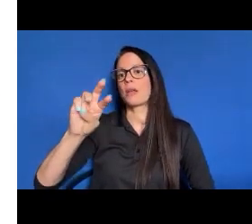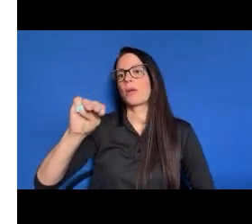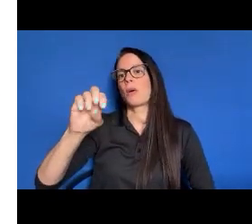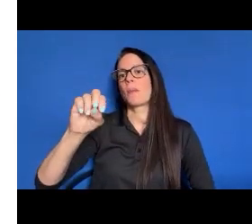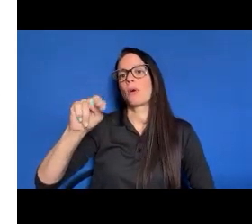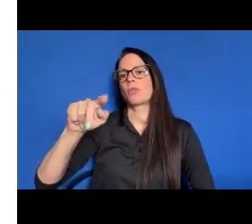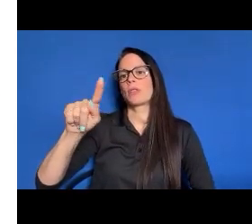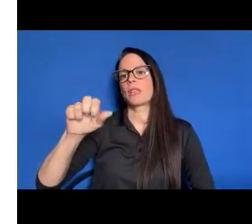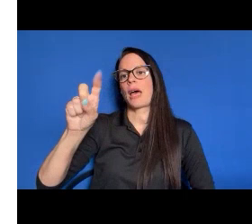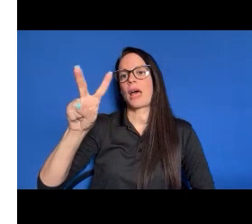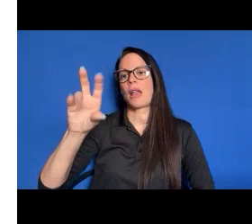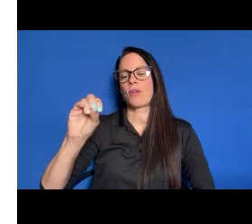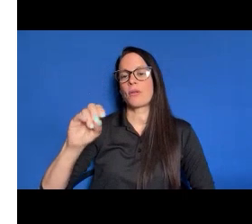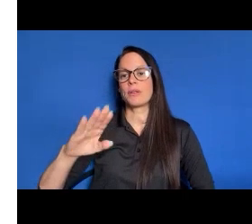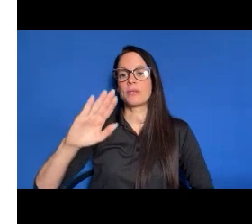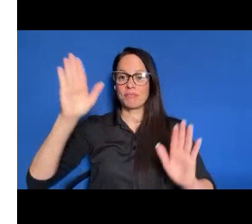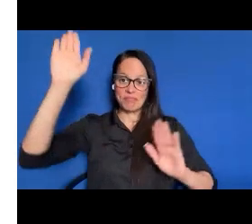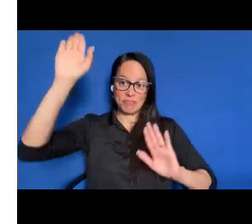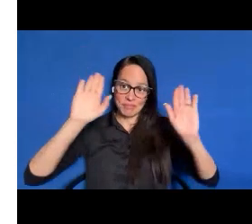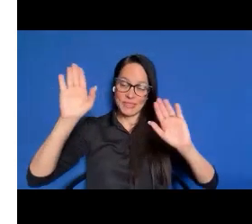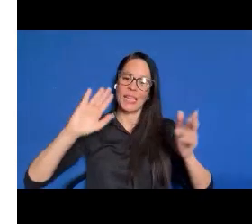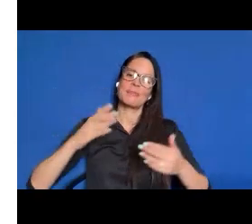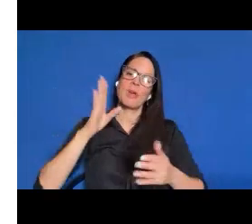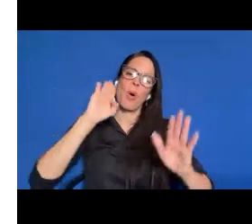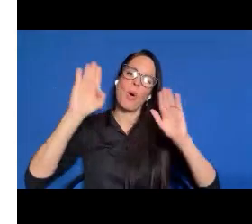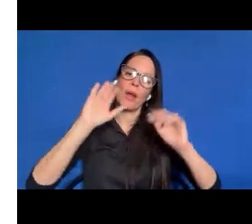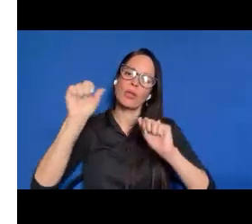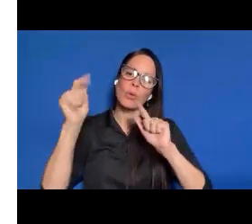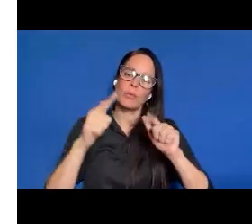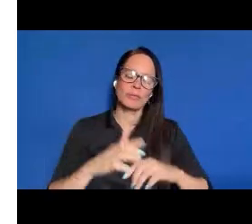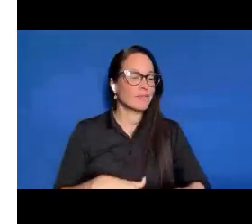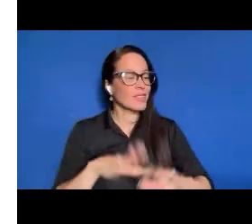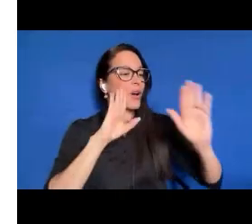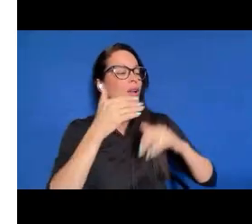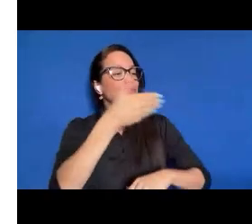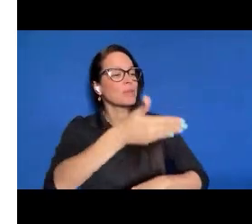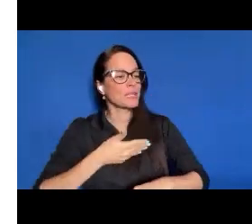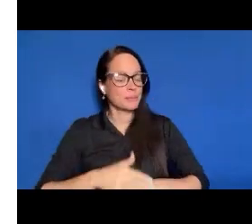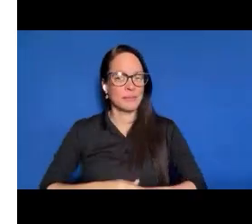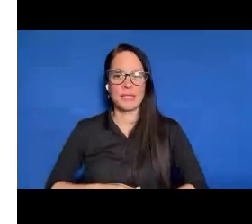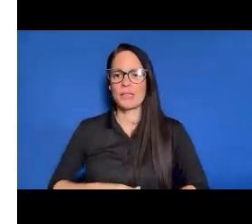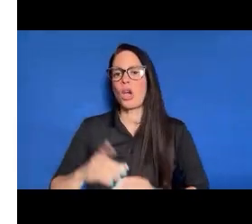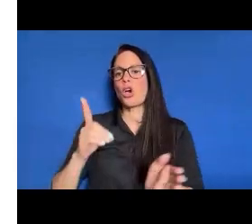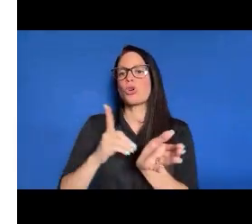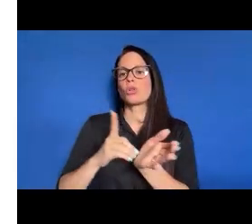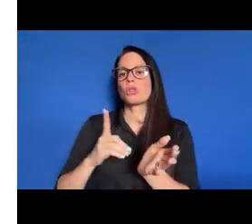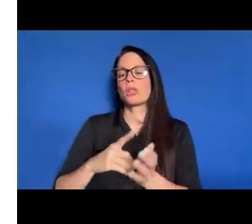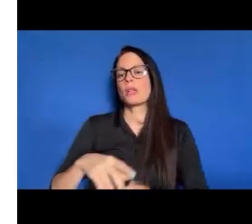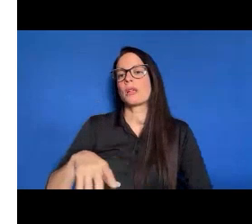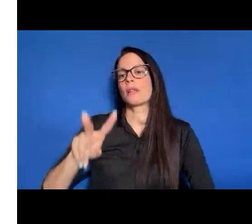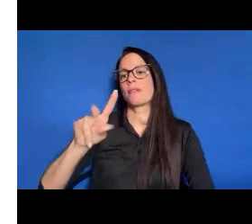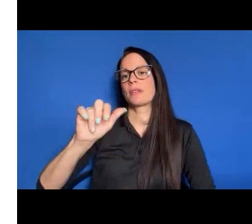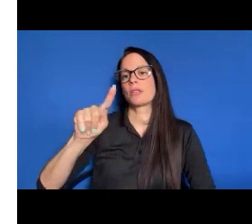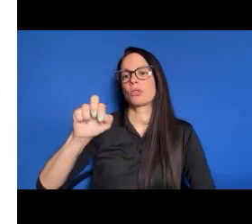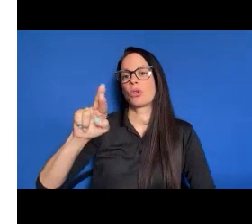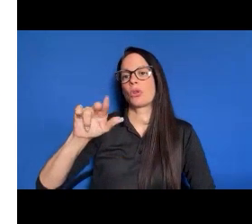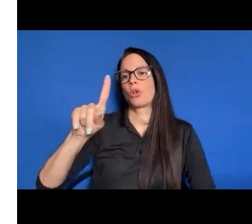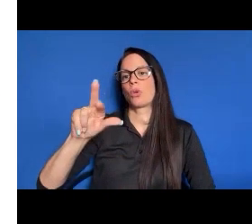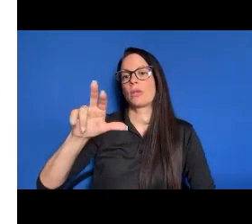Presente. Saludos. Saludos, bienvenida. Doctor Luis Román Badena. Presente. Bienvenido,